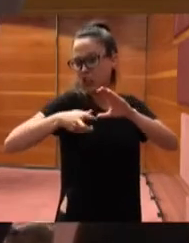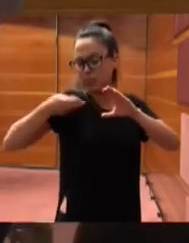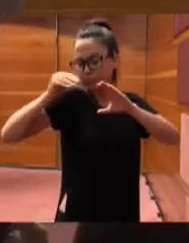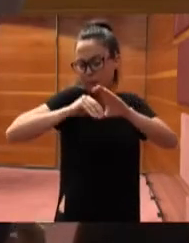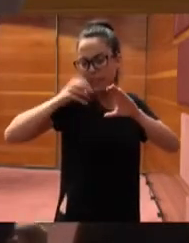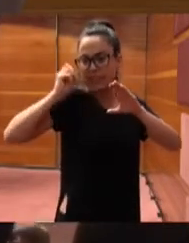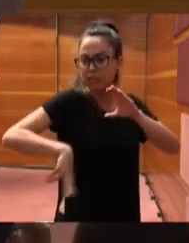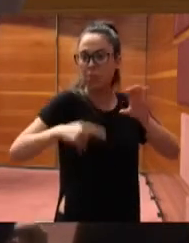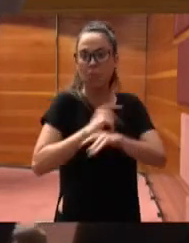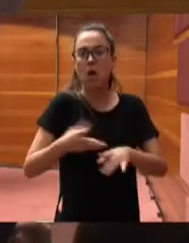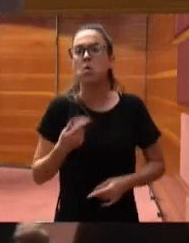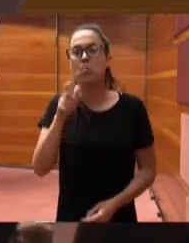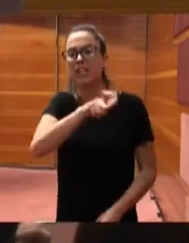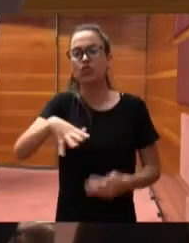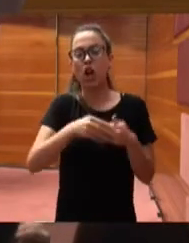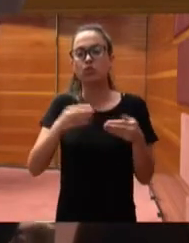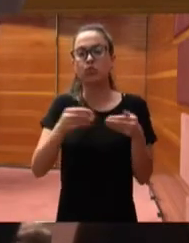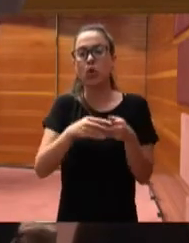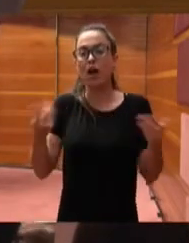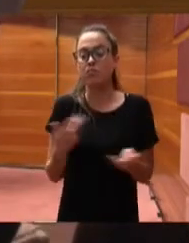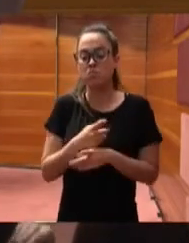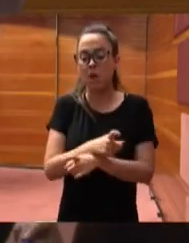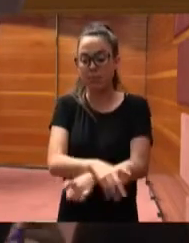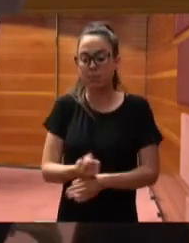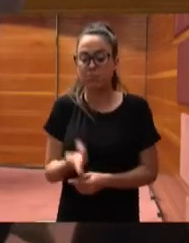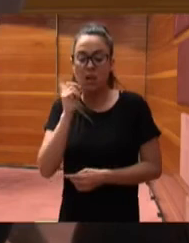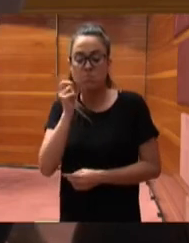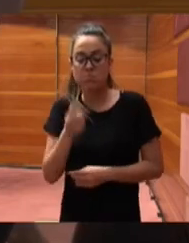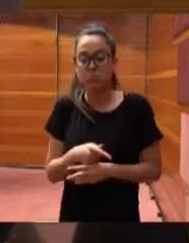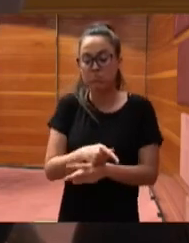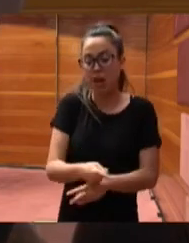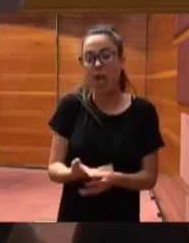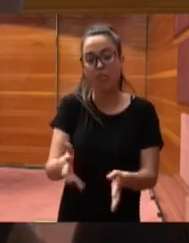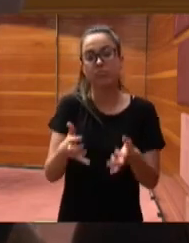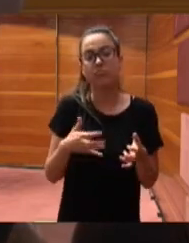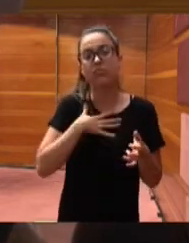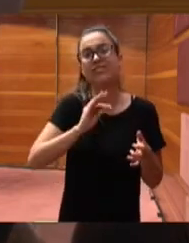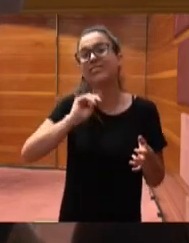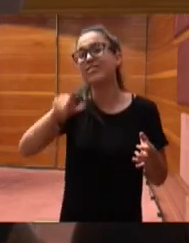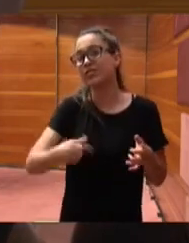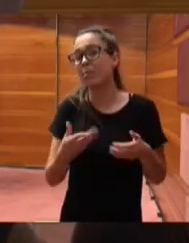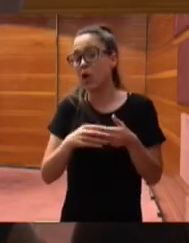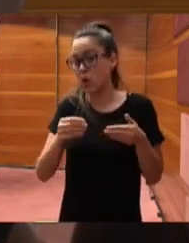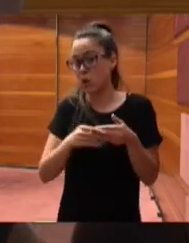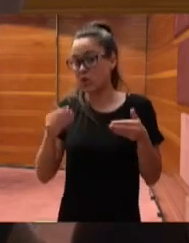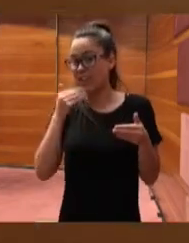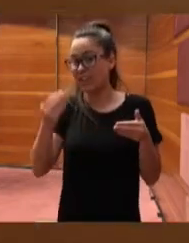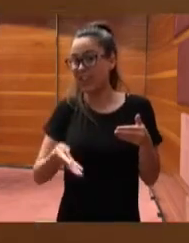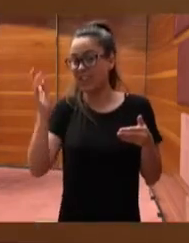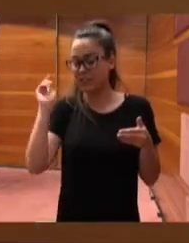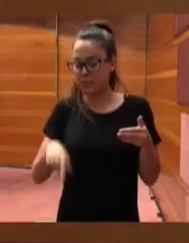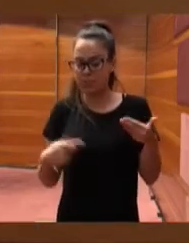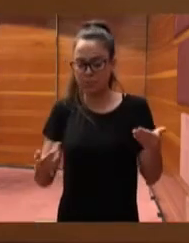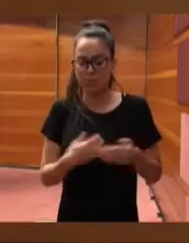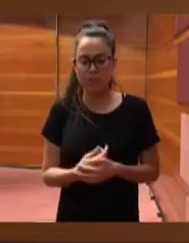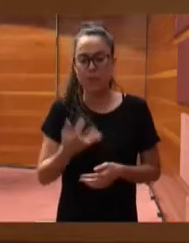toda la ciudad, por una parte, y por otra parte, todas estas iniciativas que están muy de moda también, de utilizar al ciudadano para reportar, pues